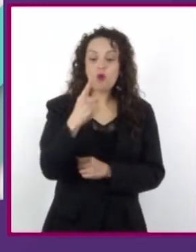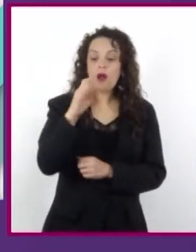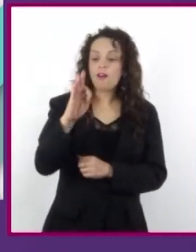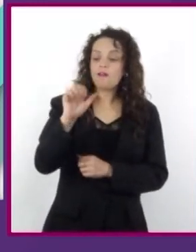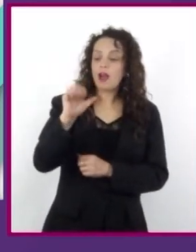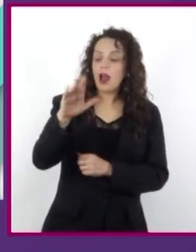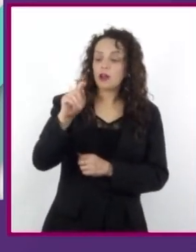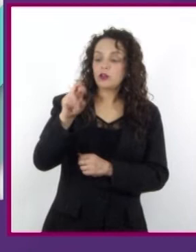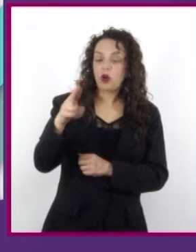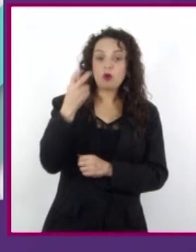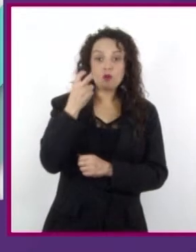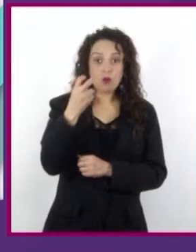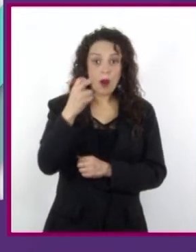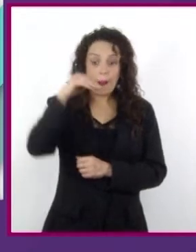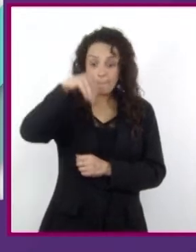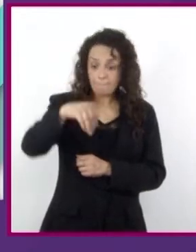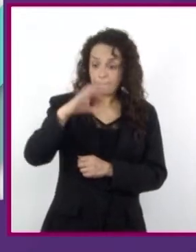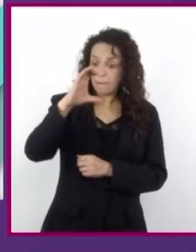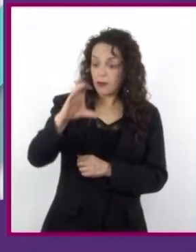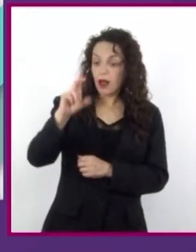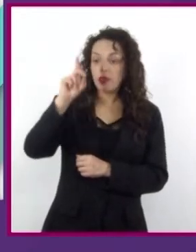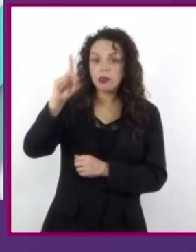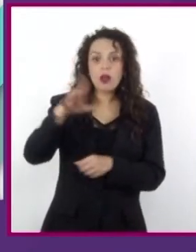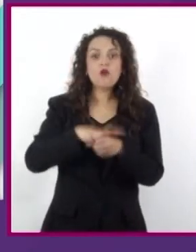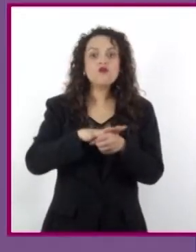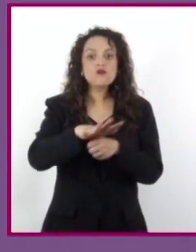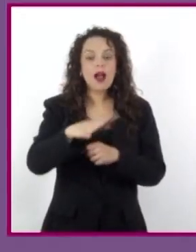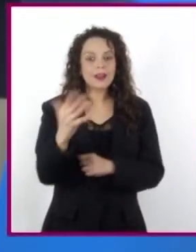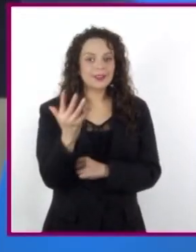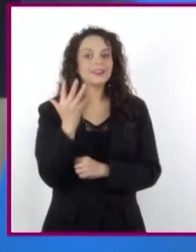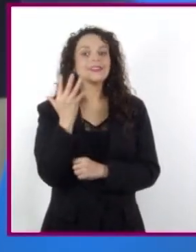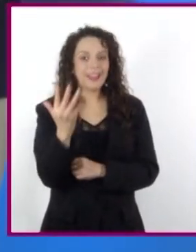que el máximo común divisor es 5.